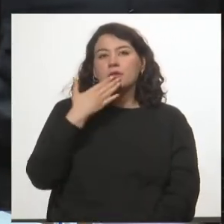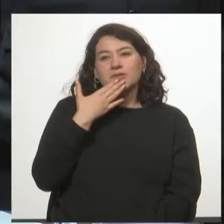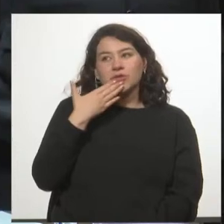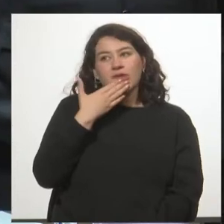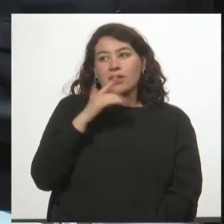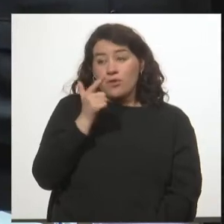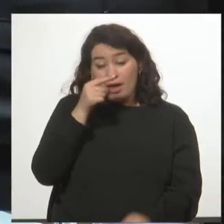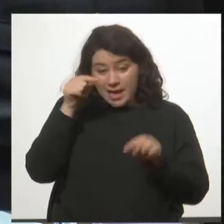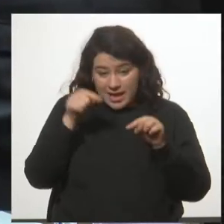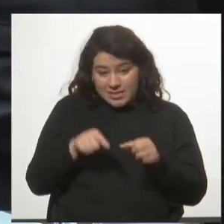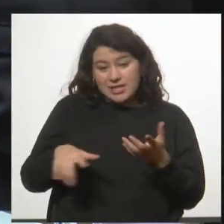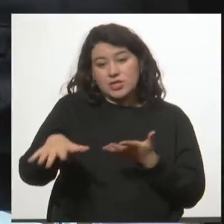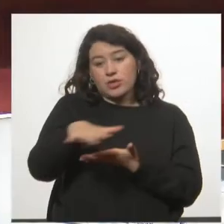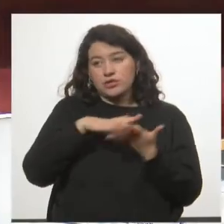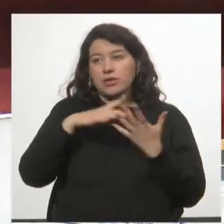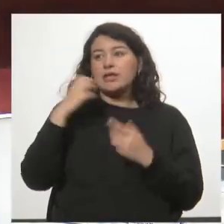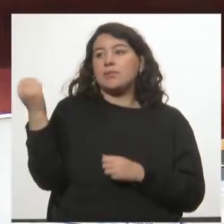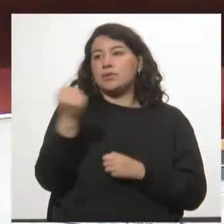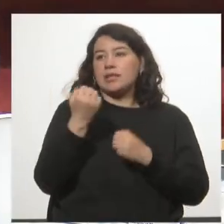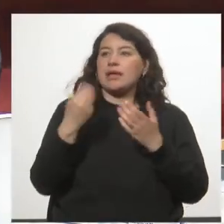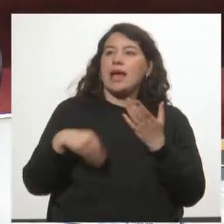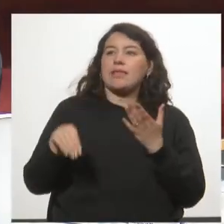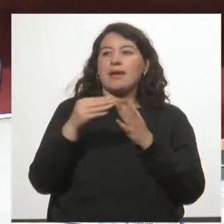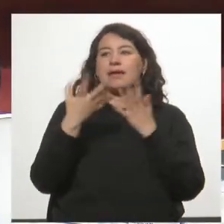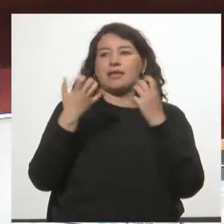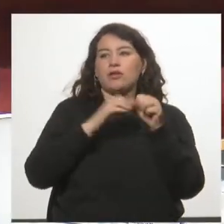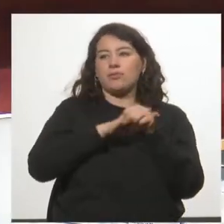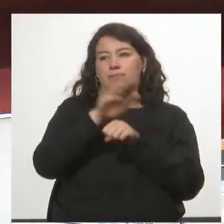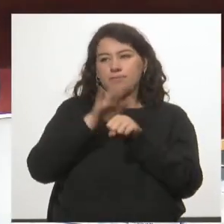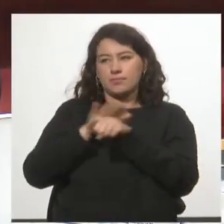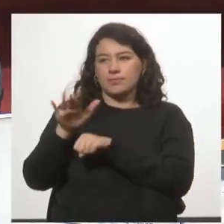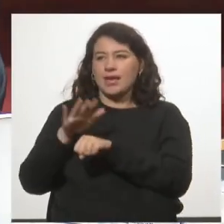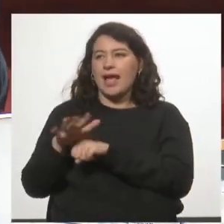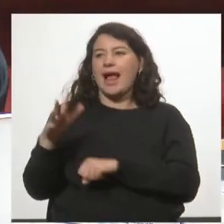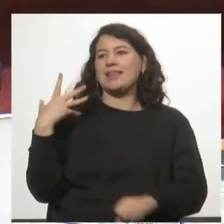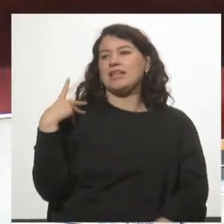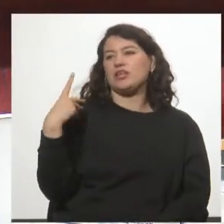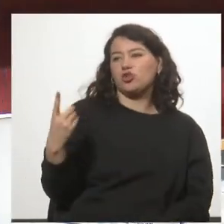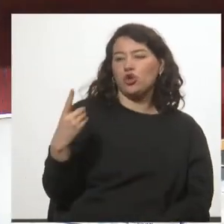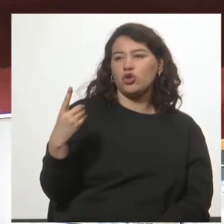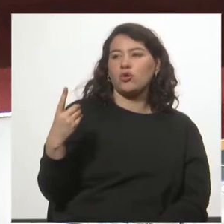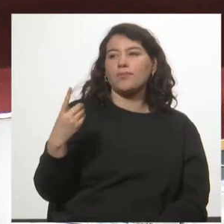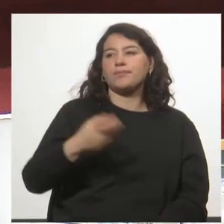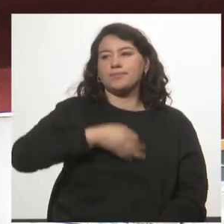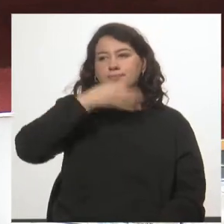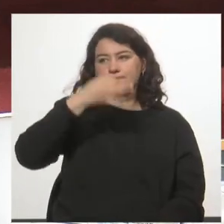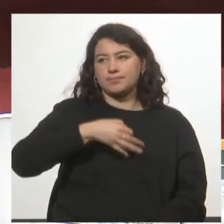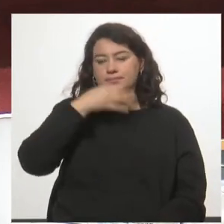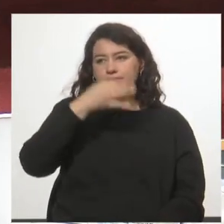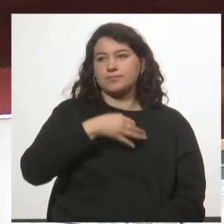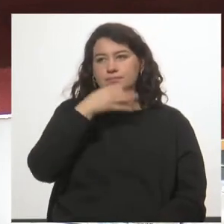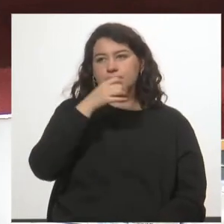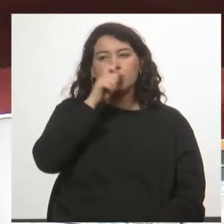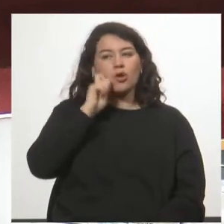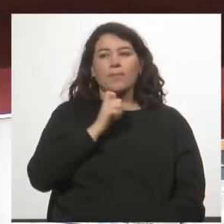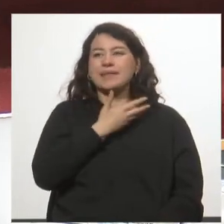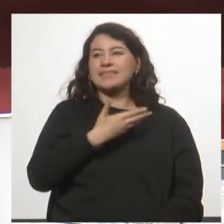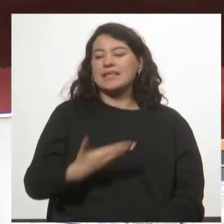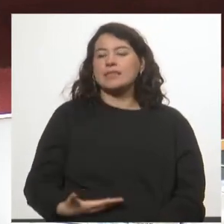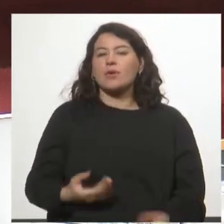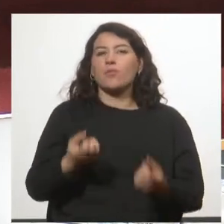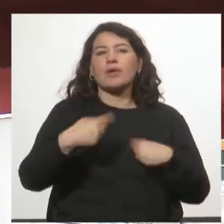importante y además quiero felicitar al directorio de antel en la palabra del señor presidente porque ha